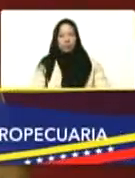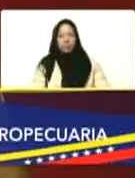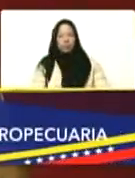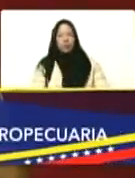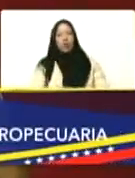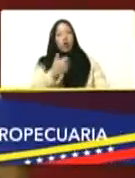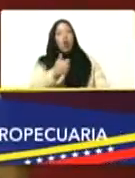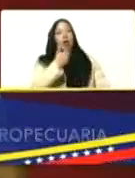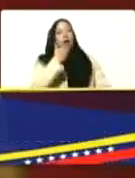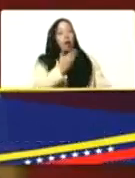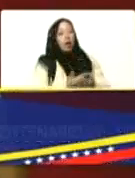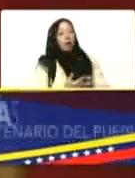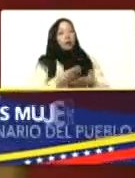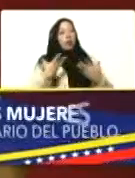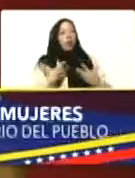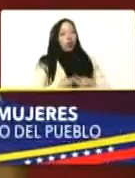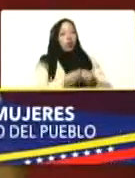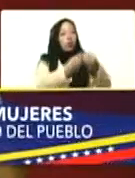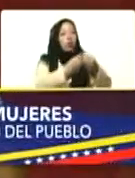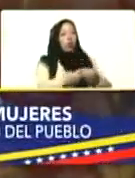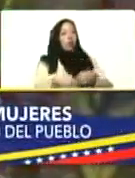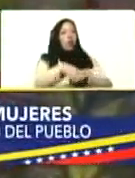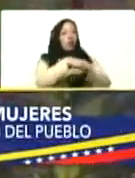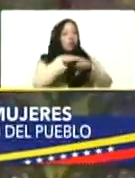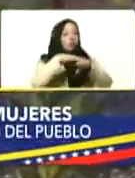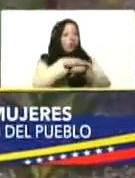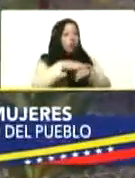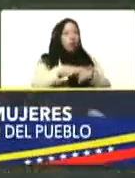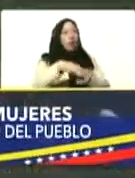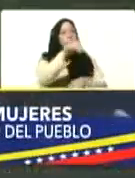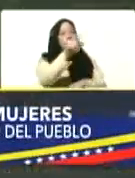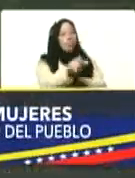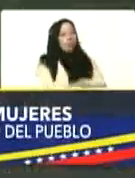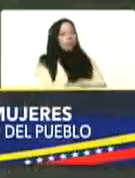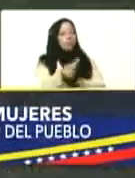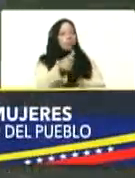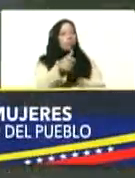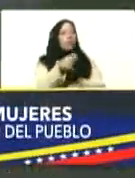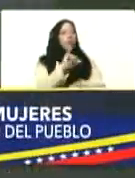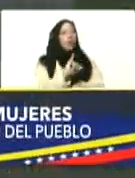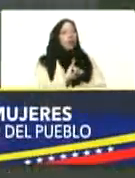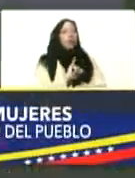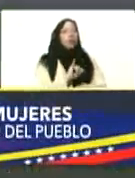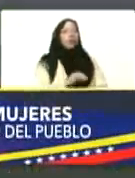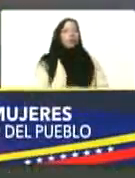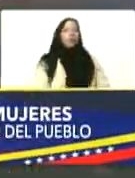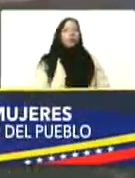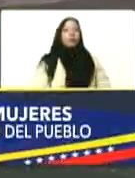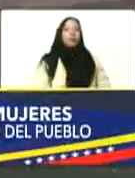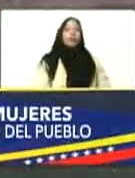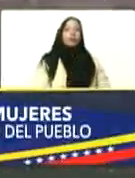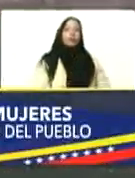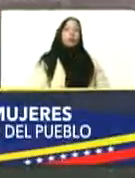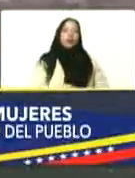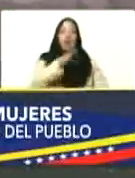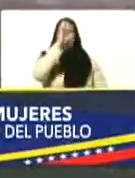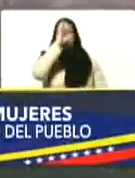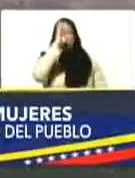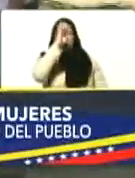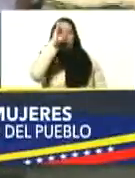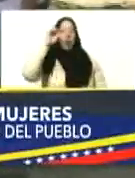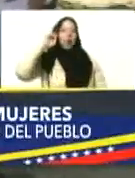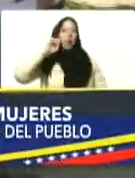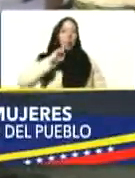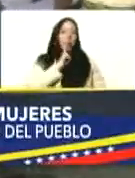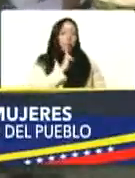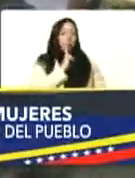suya conjuntamente con la ministra Diva Guzmán y el Banco Bicentenario